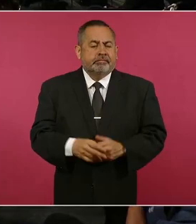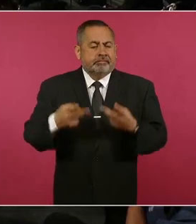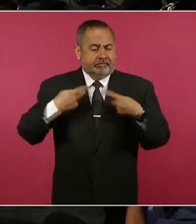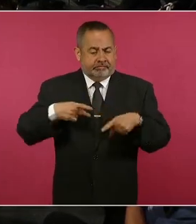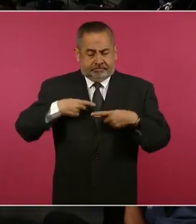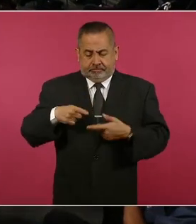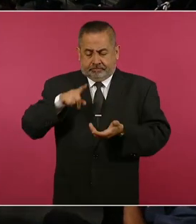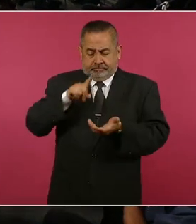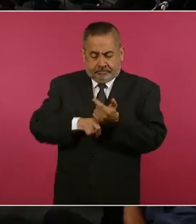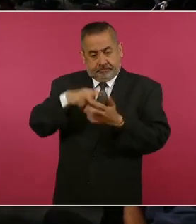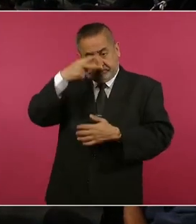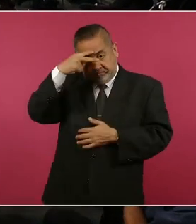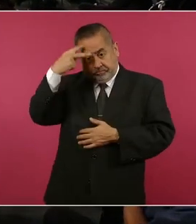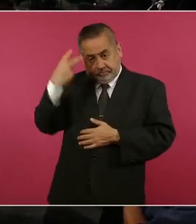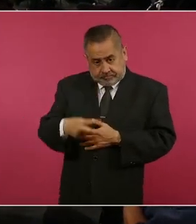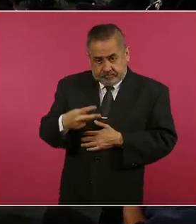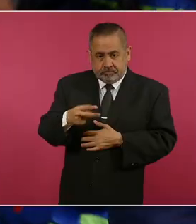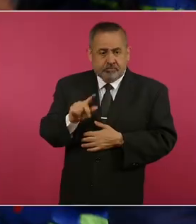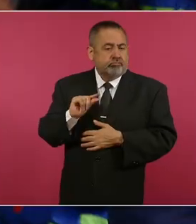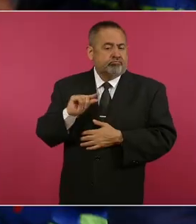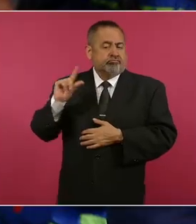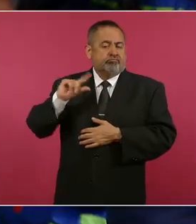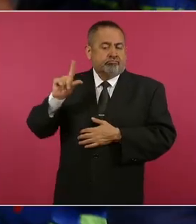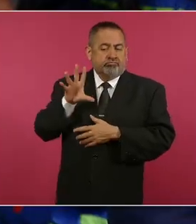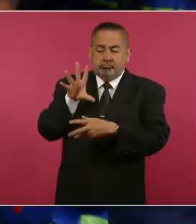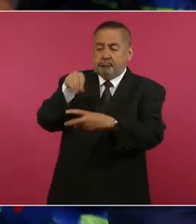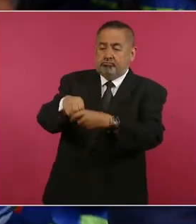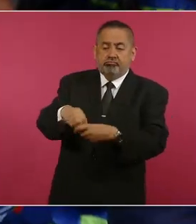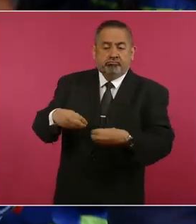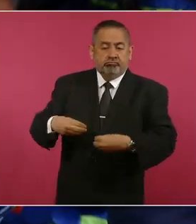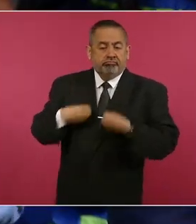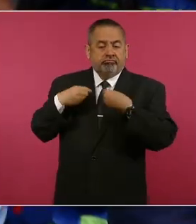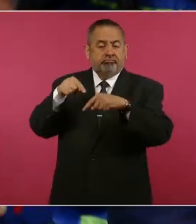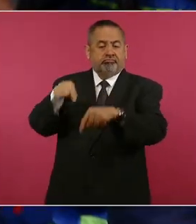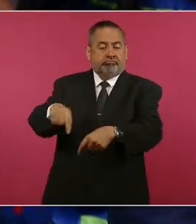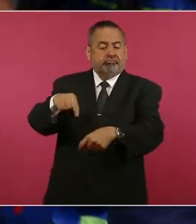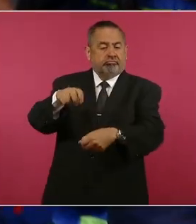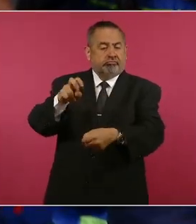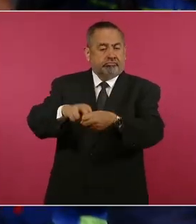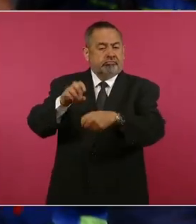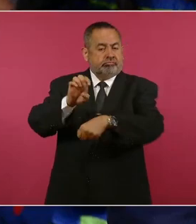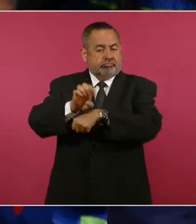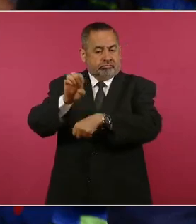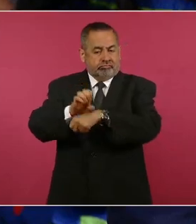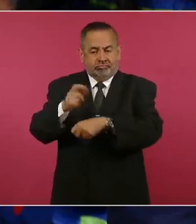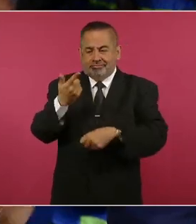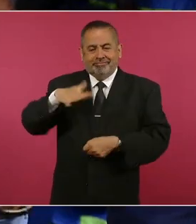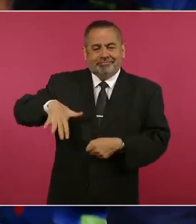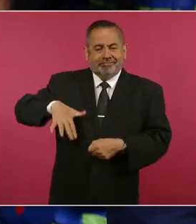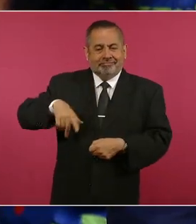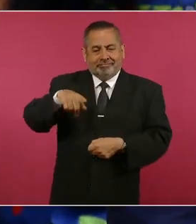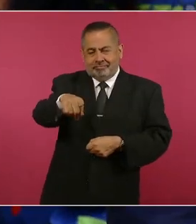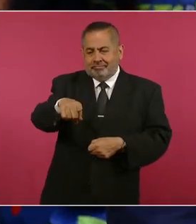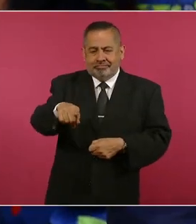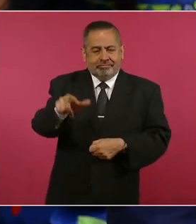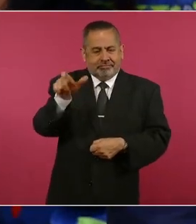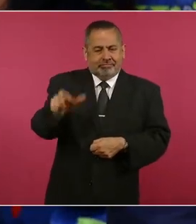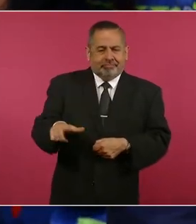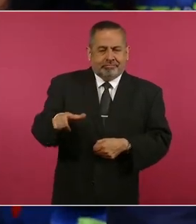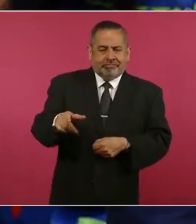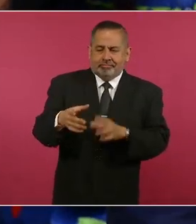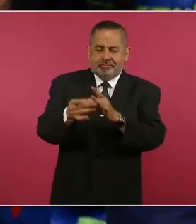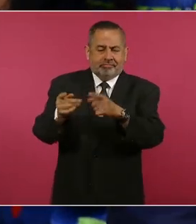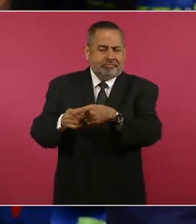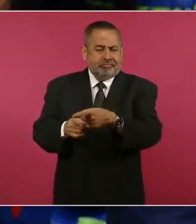diplomáticos, funcionarios públicos, que están, como lo acaba de pasar con esta persona que ya se mencionó,